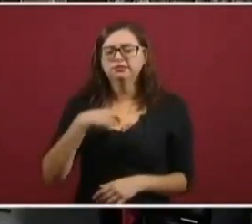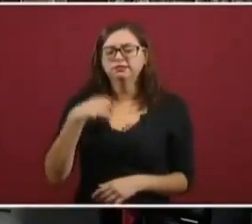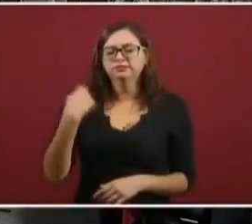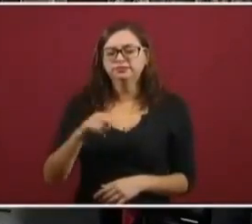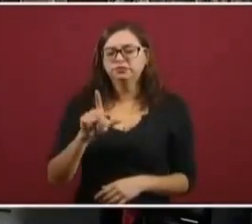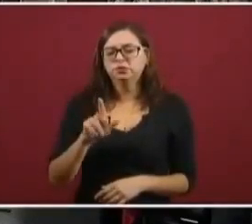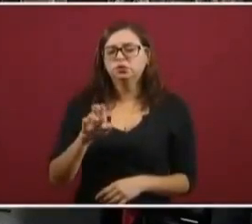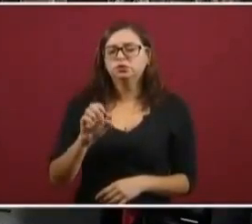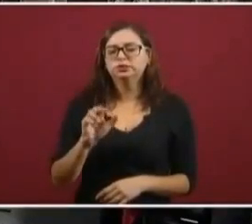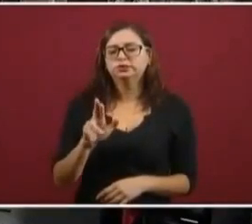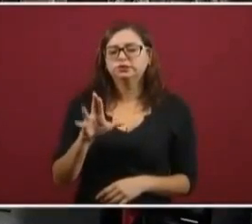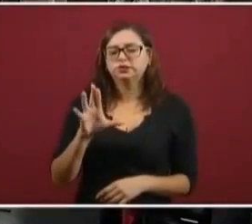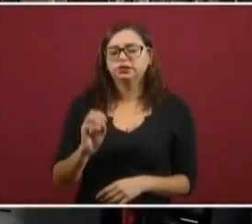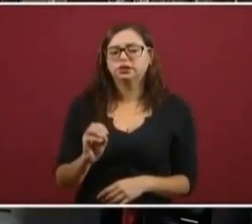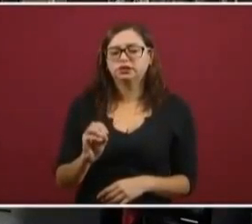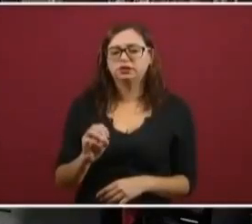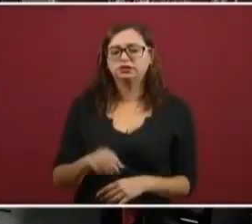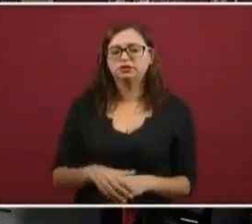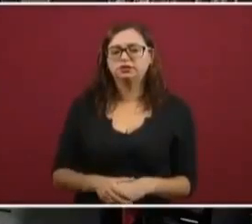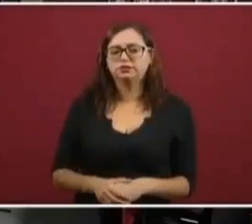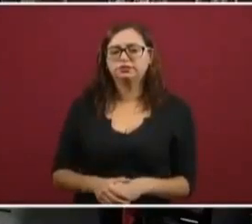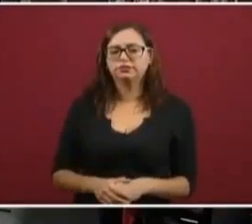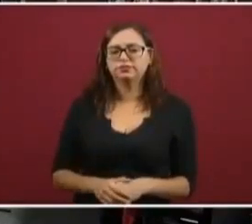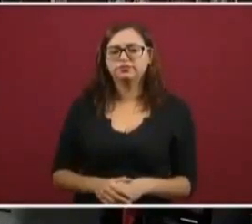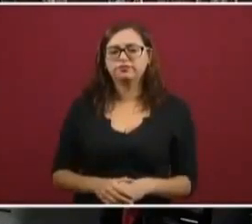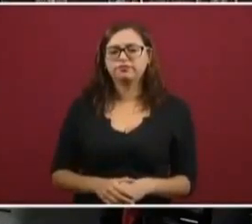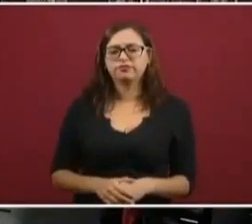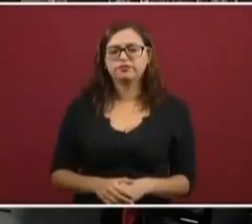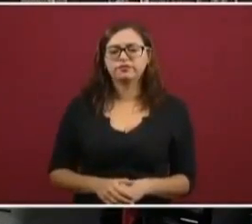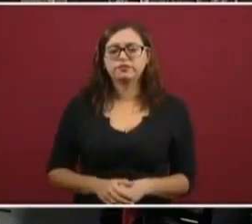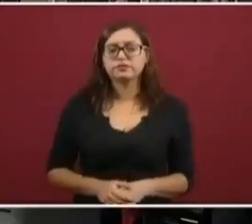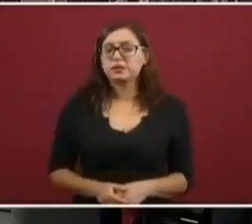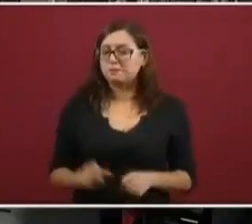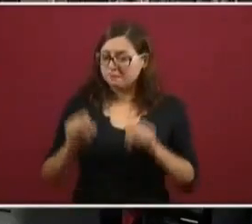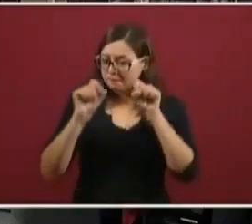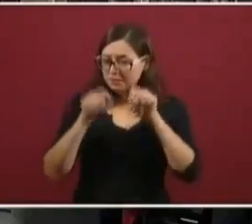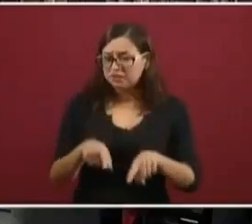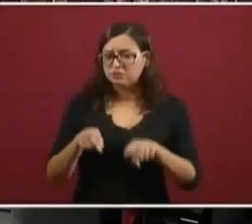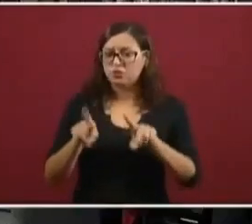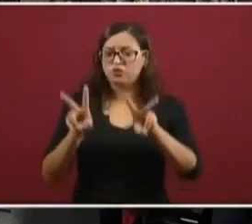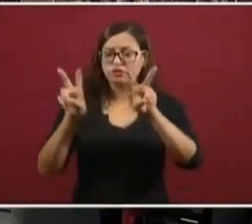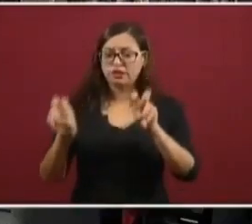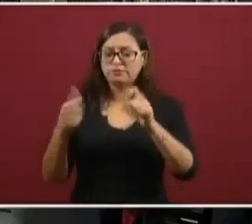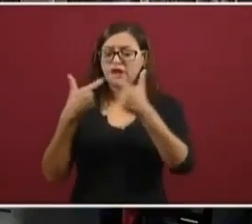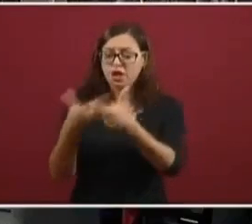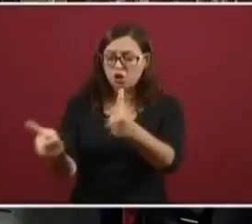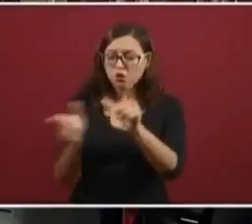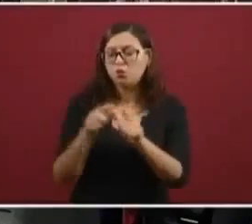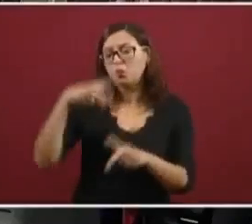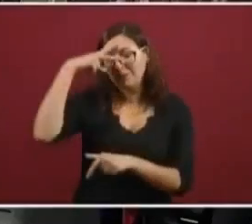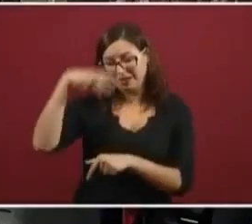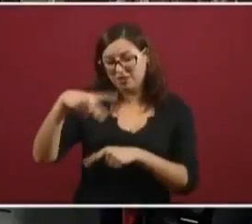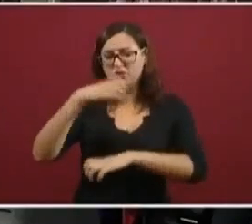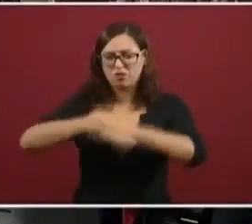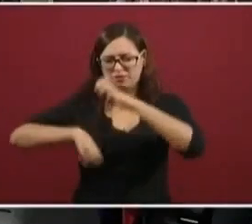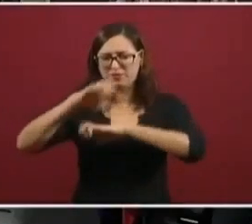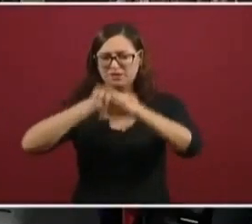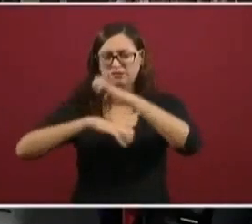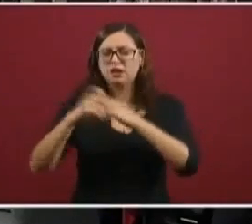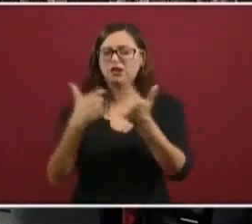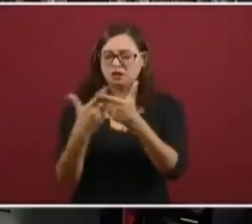all com y hablando de de grupo México señor este haciendo un poco de historia